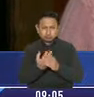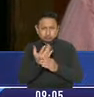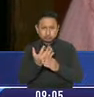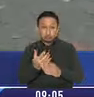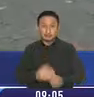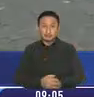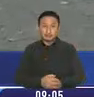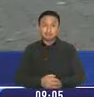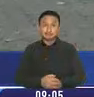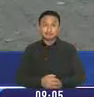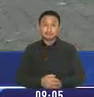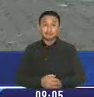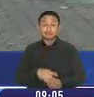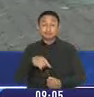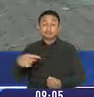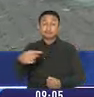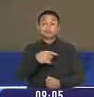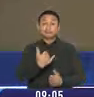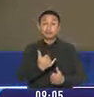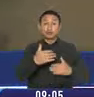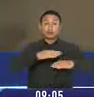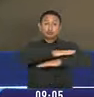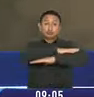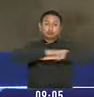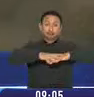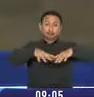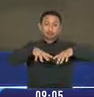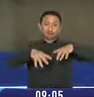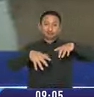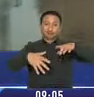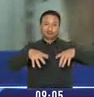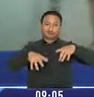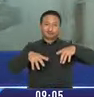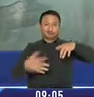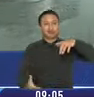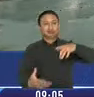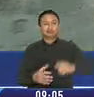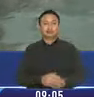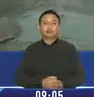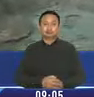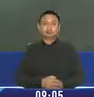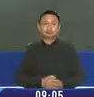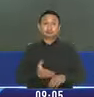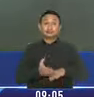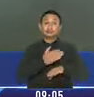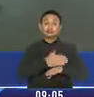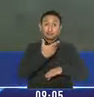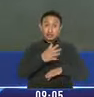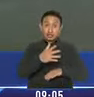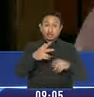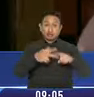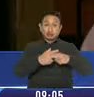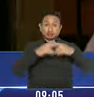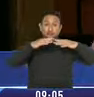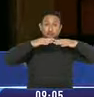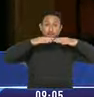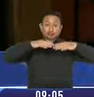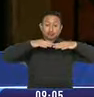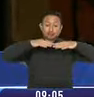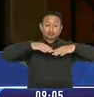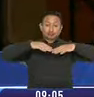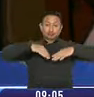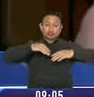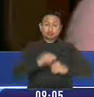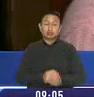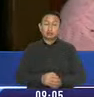agua. Temen que el adoquinado de la calle se deteriore aún más, pues ya ha empezado a hundirse. Ahí se hacen esas